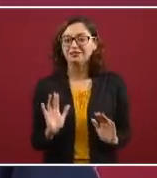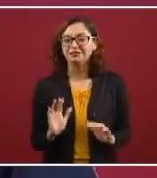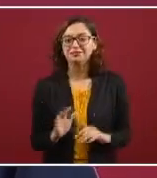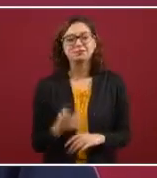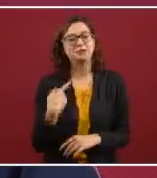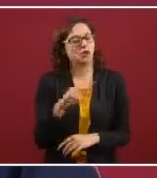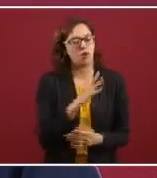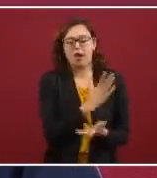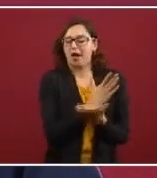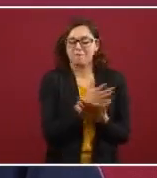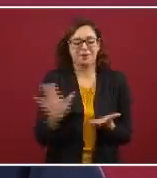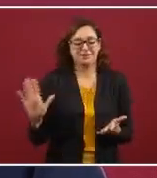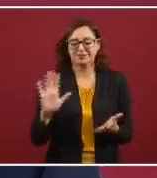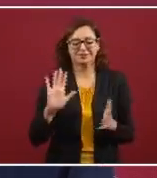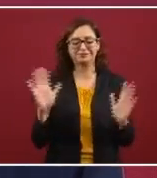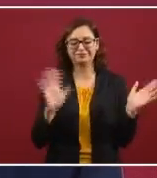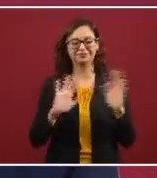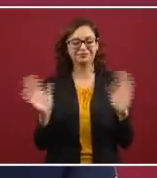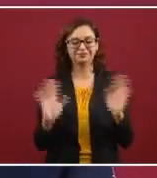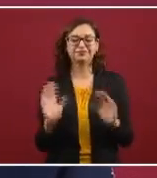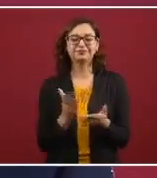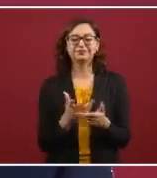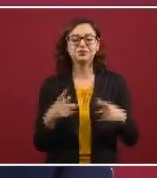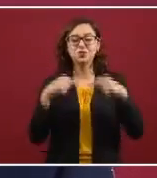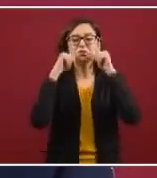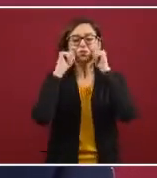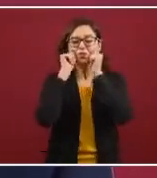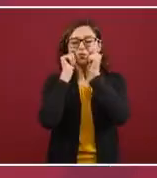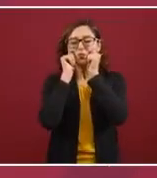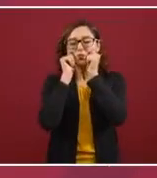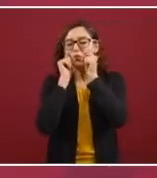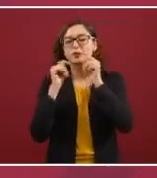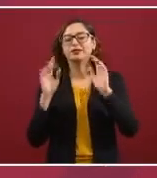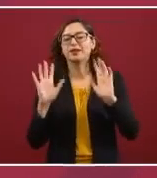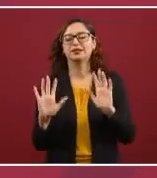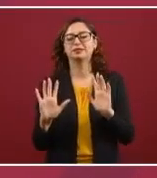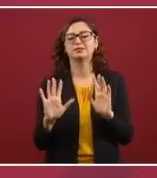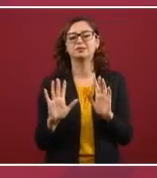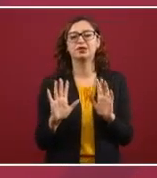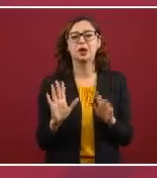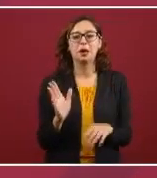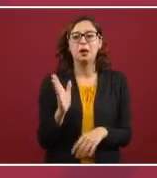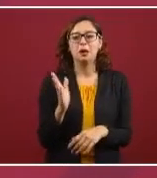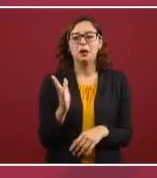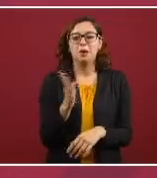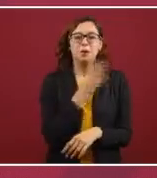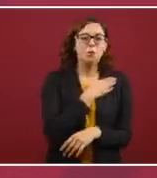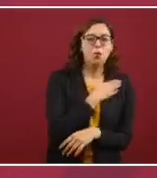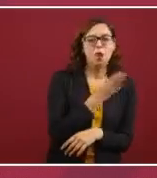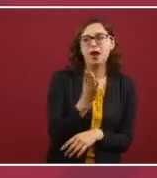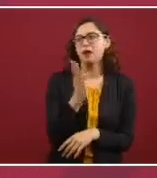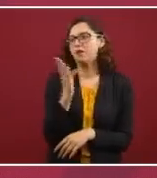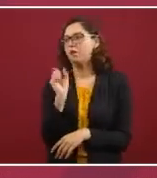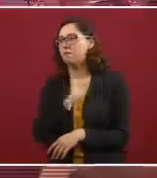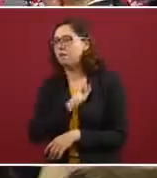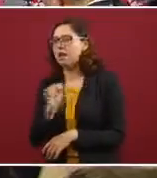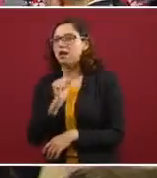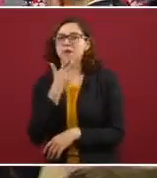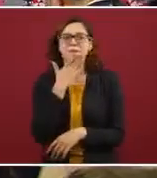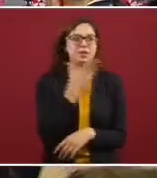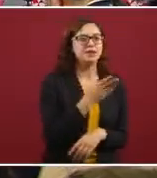independientemente de eso, de que si fue bueno o malo,